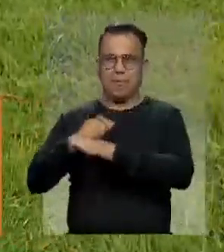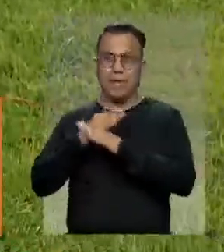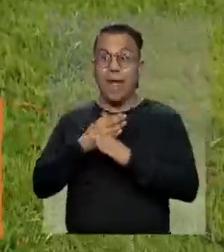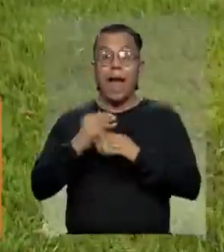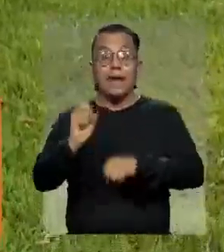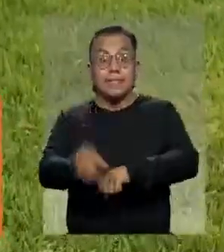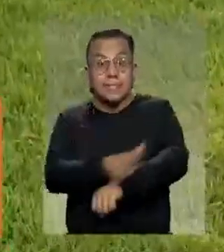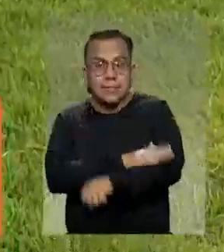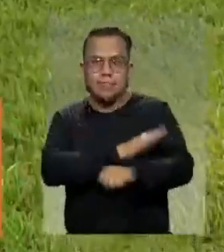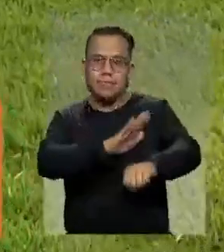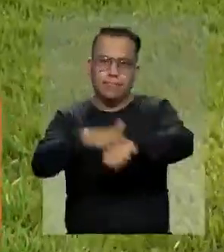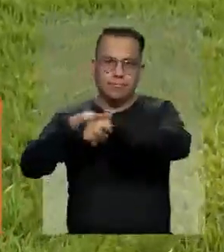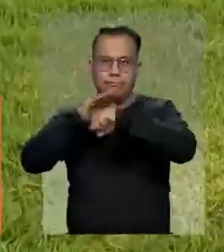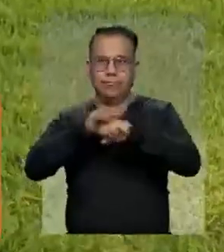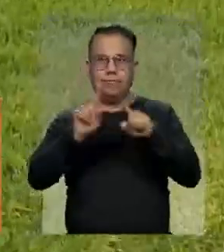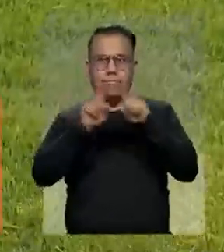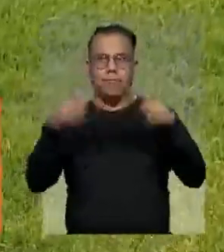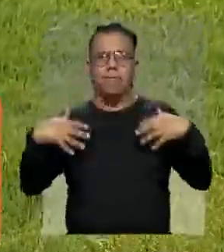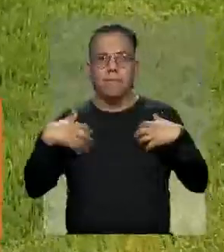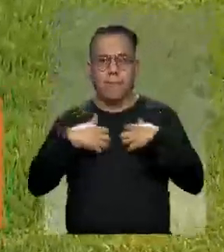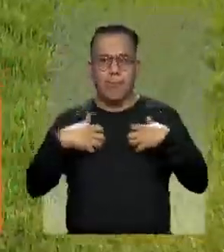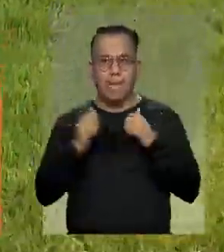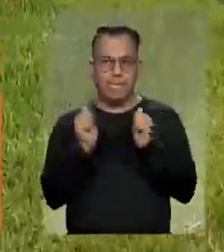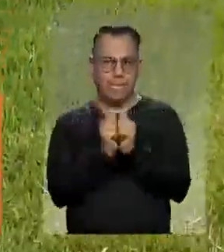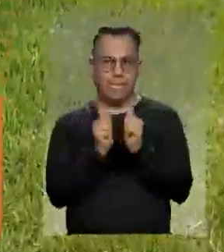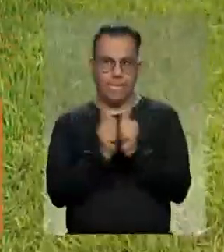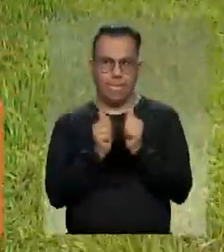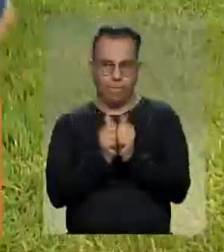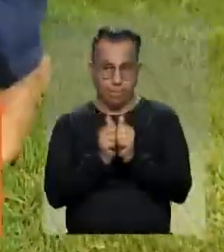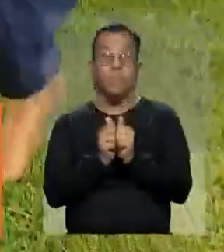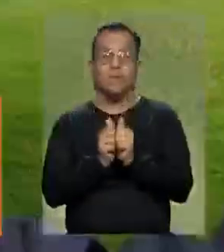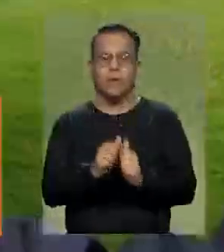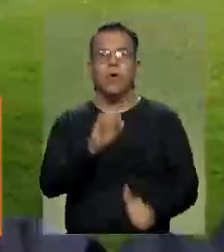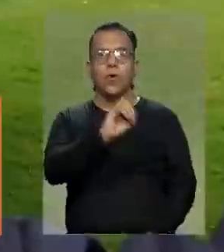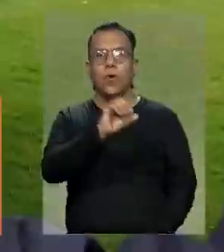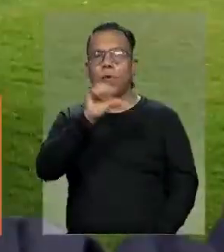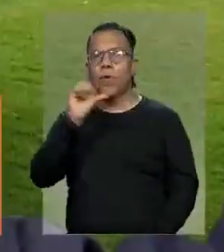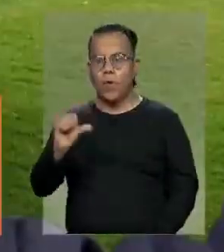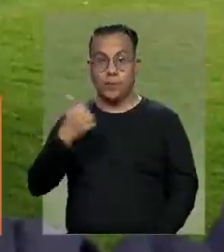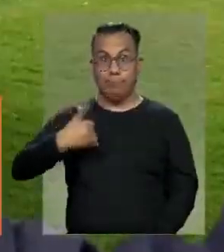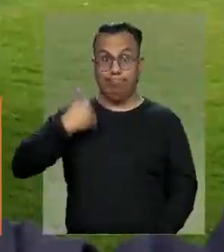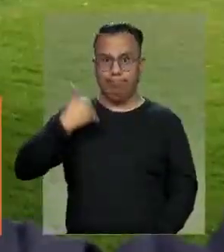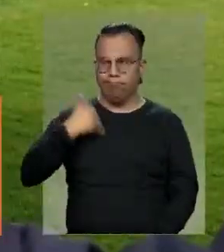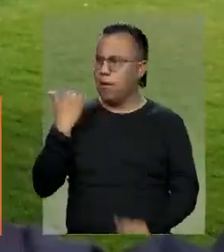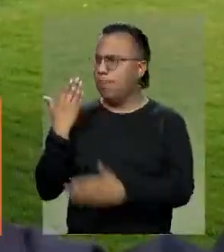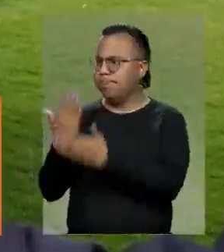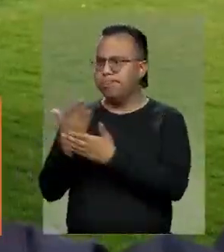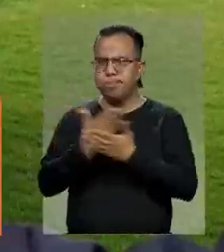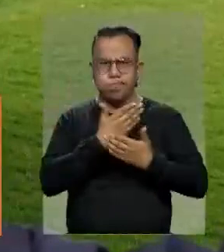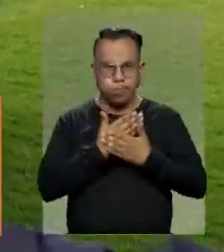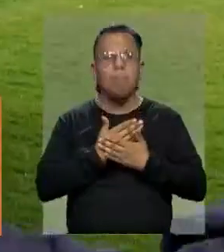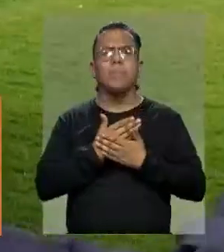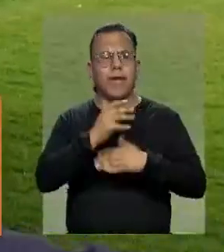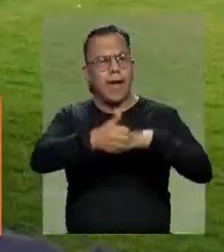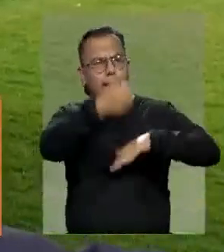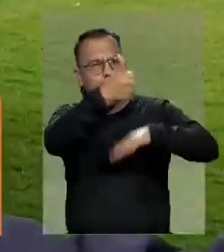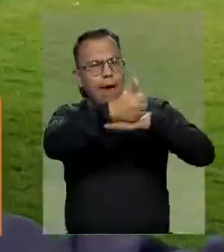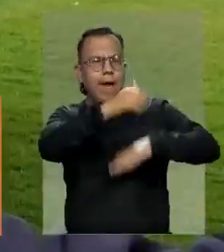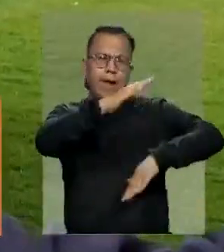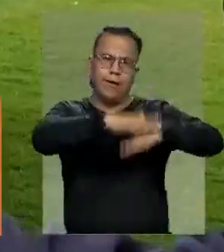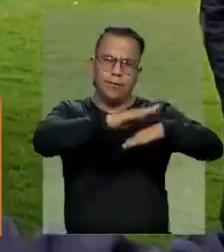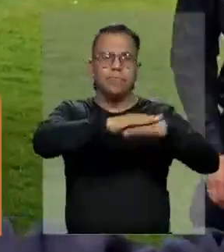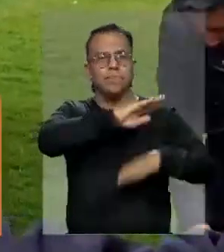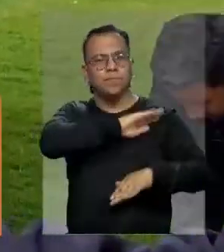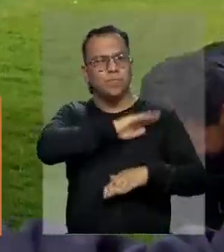para los propietarios de los animales de compañía niños y las niñas y los adolescentes nos han dicho alcalde queremos trabajar por la